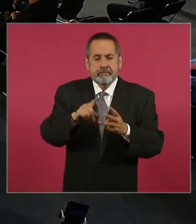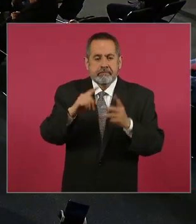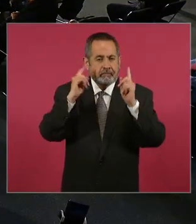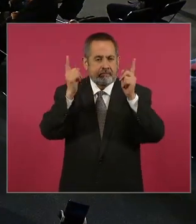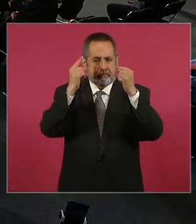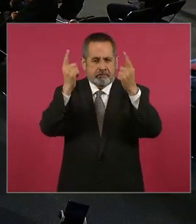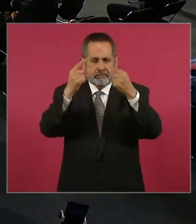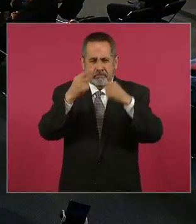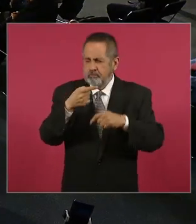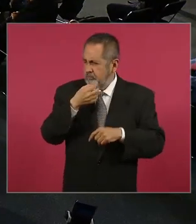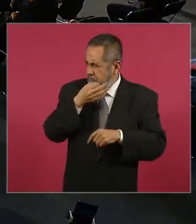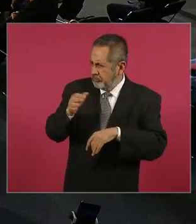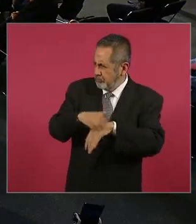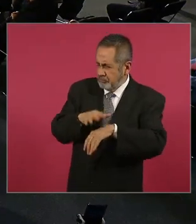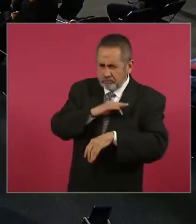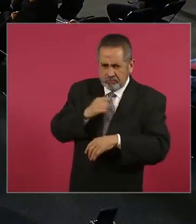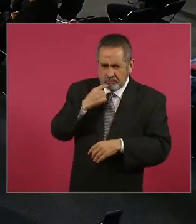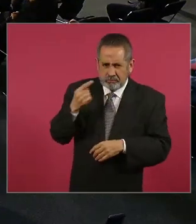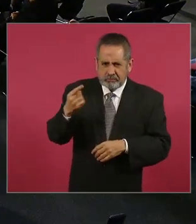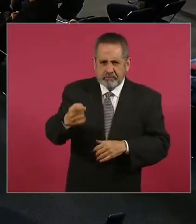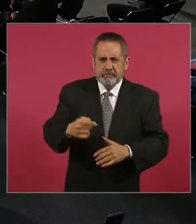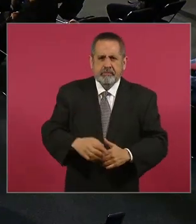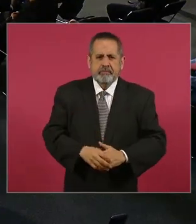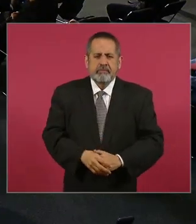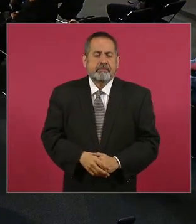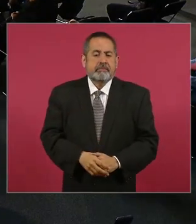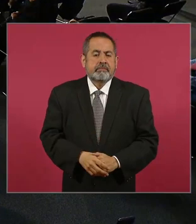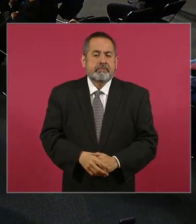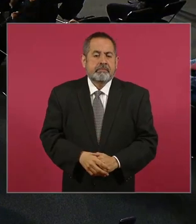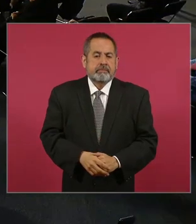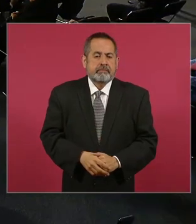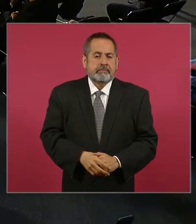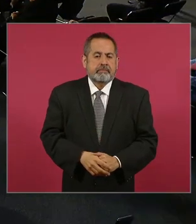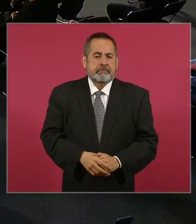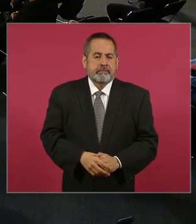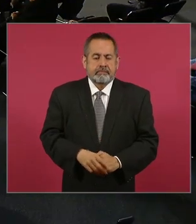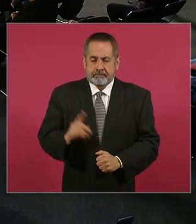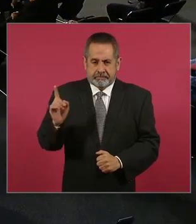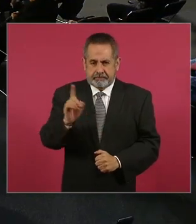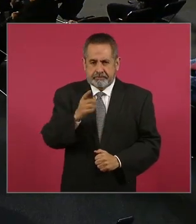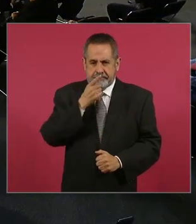drones. ¿Usted puede? Sí. Los dos. A ver.